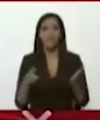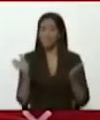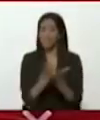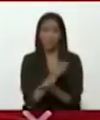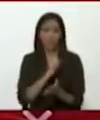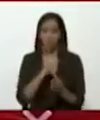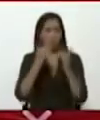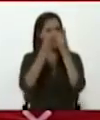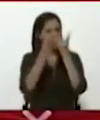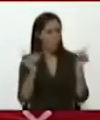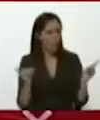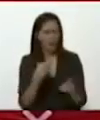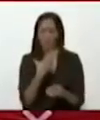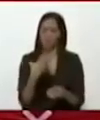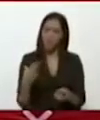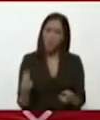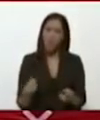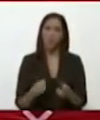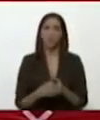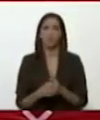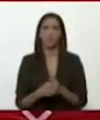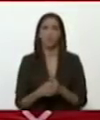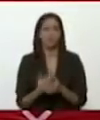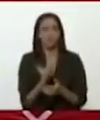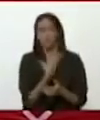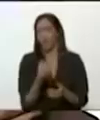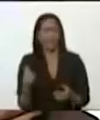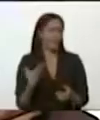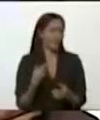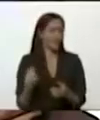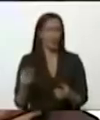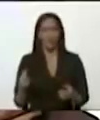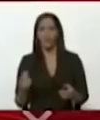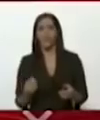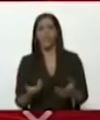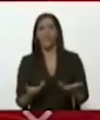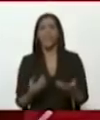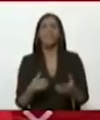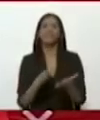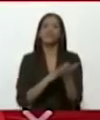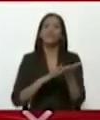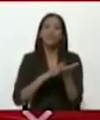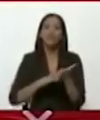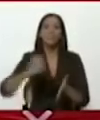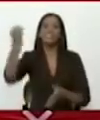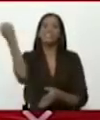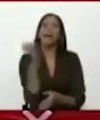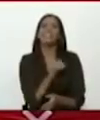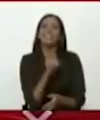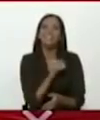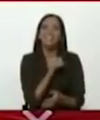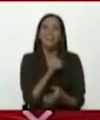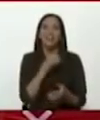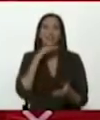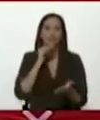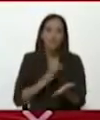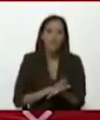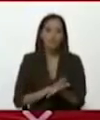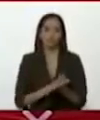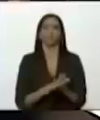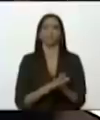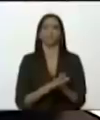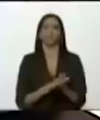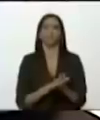salida democrática a través de los votos. No. La salida es asesinarlos. Para ellos la salida es asesinarlos.